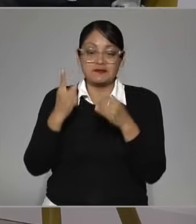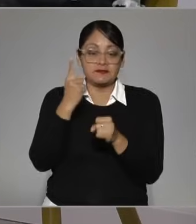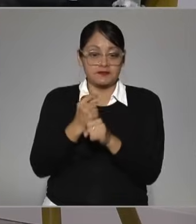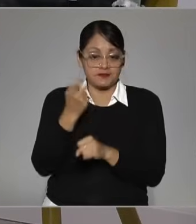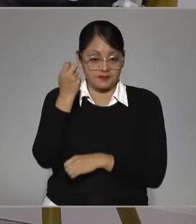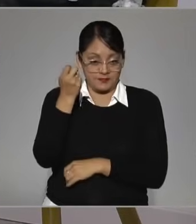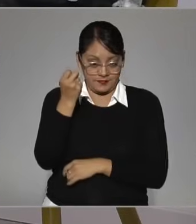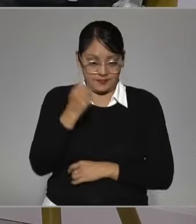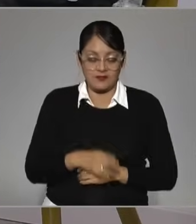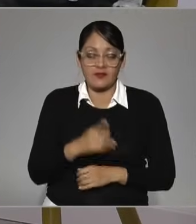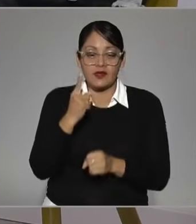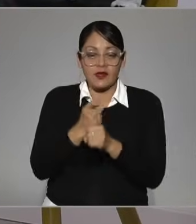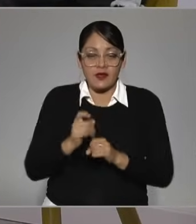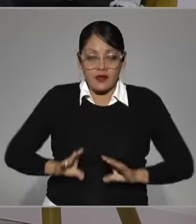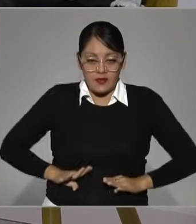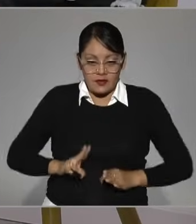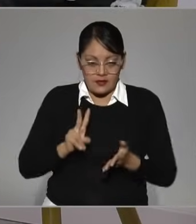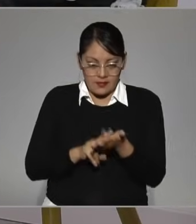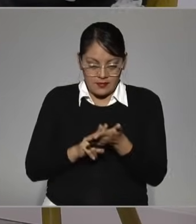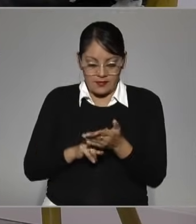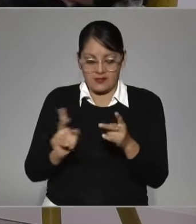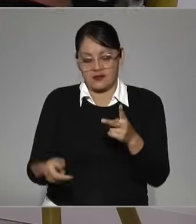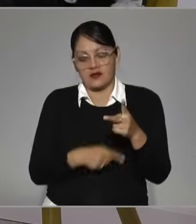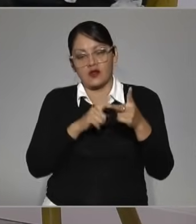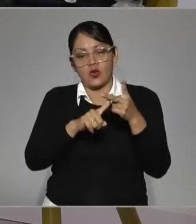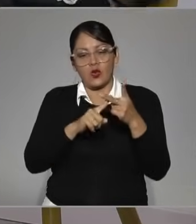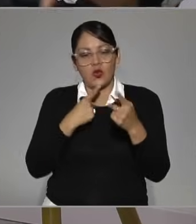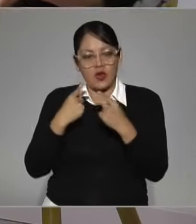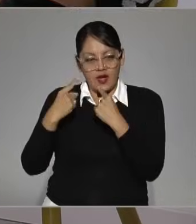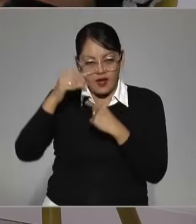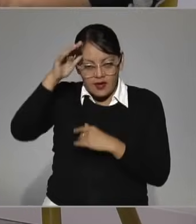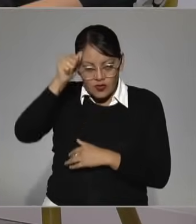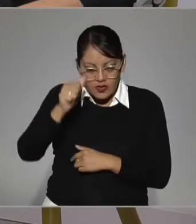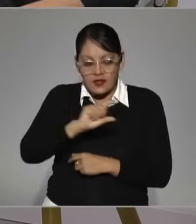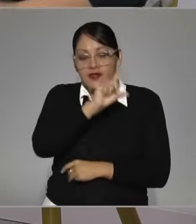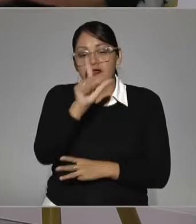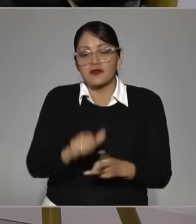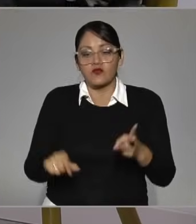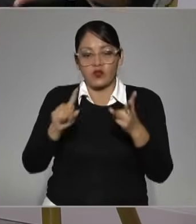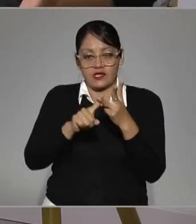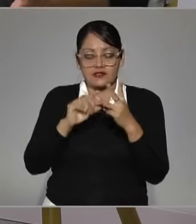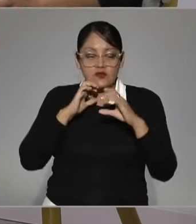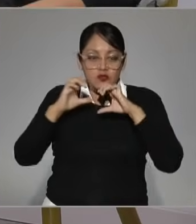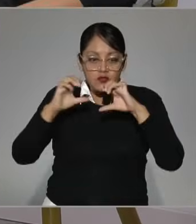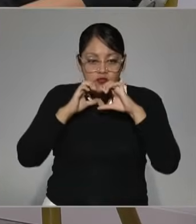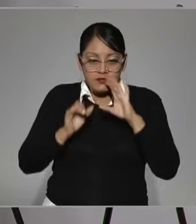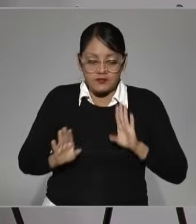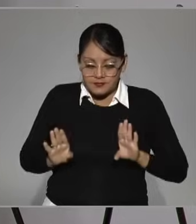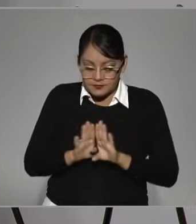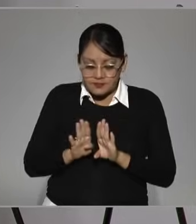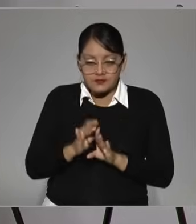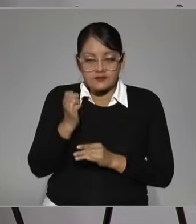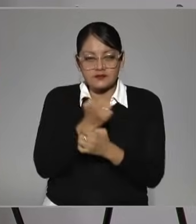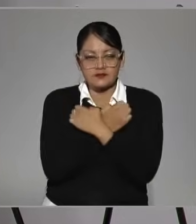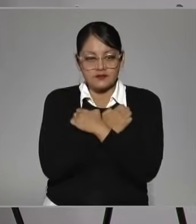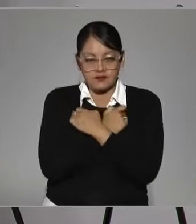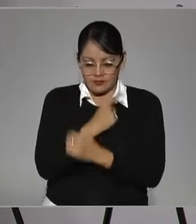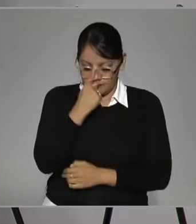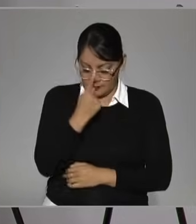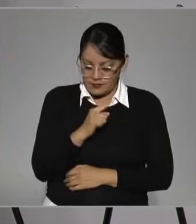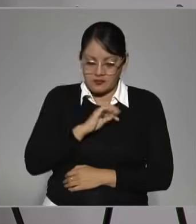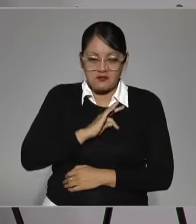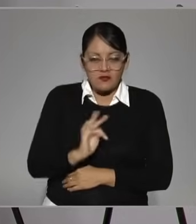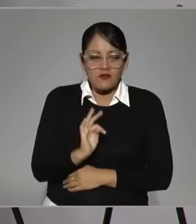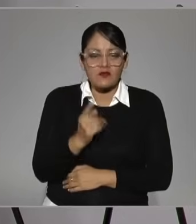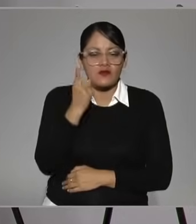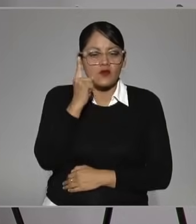idea, ¿no? Primero estos valores, luego estos acuerdos y después comunicarle a todo el sistema encargado de esta educación para poder tener